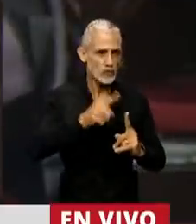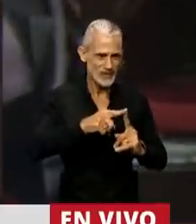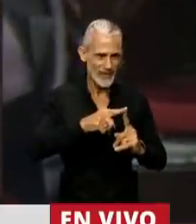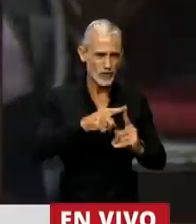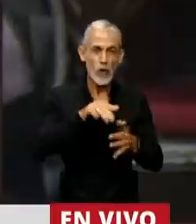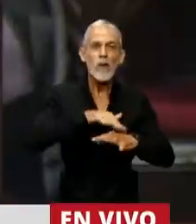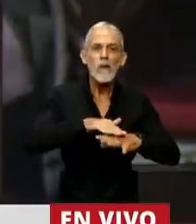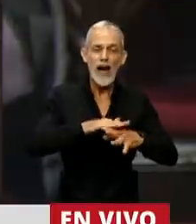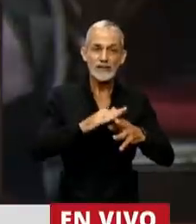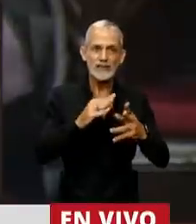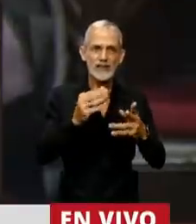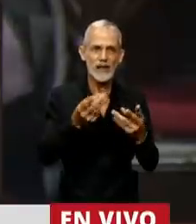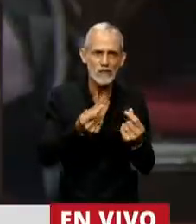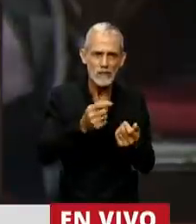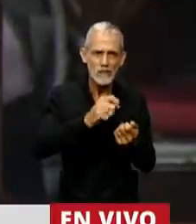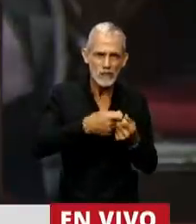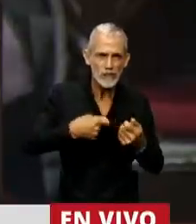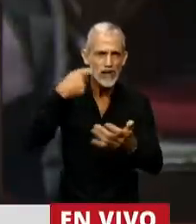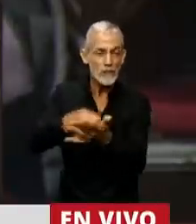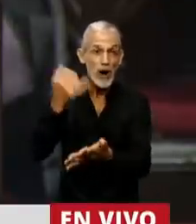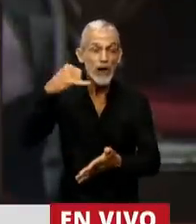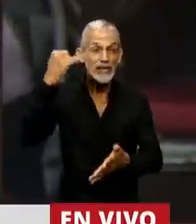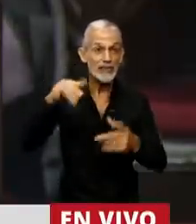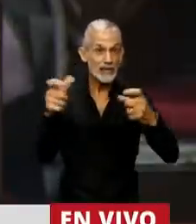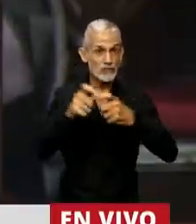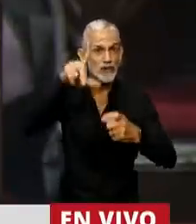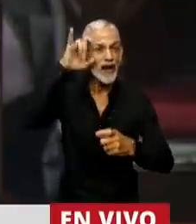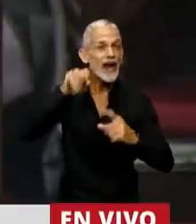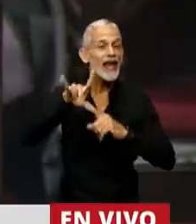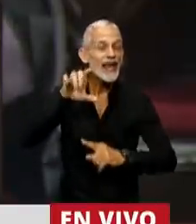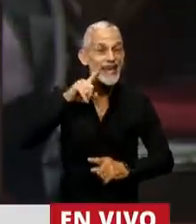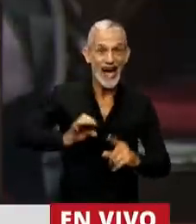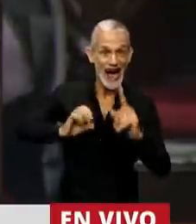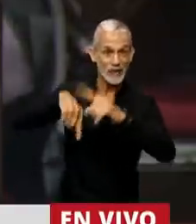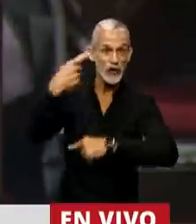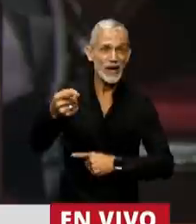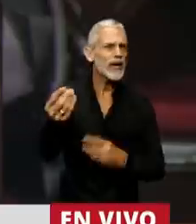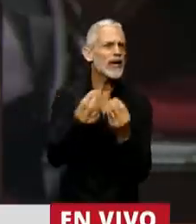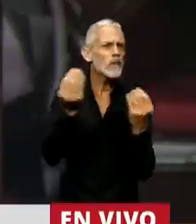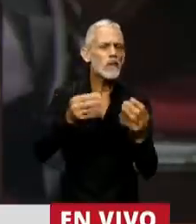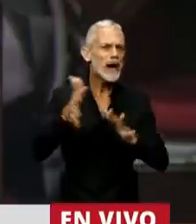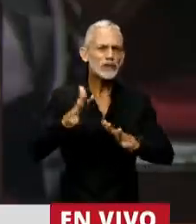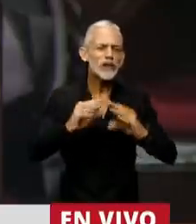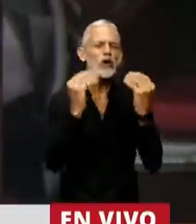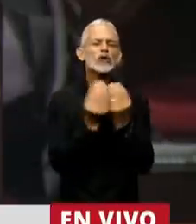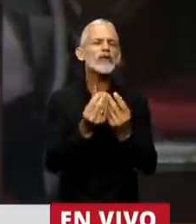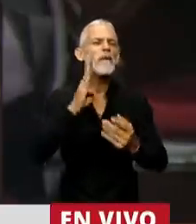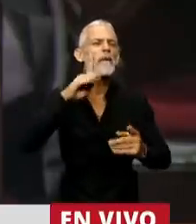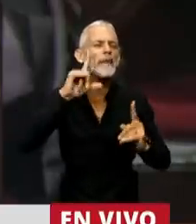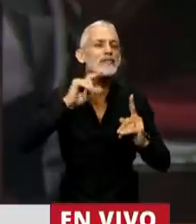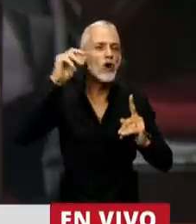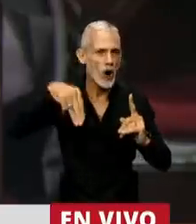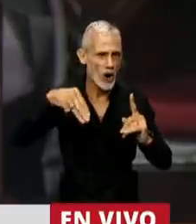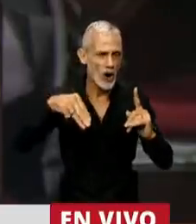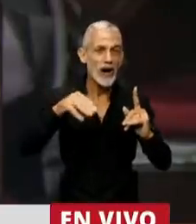de la base monetaria y el pago de los intereses de la LELIC el año que viene va a andar por el billón, con